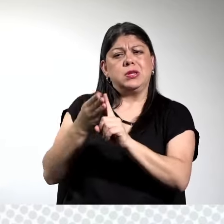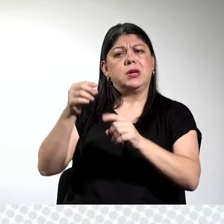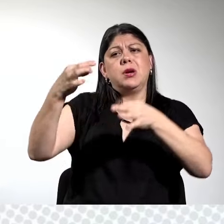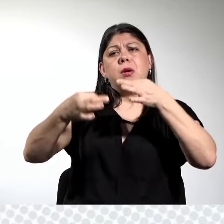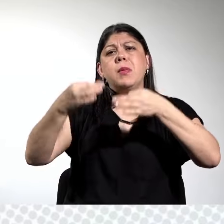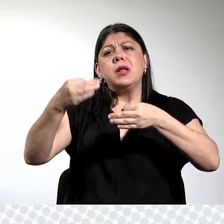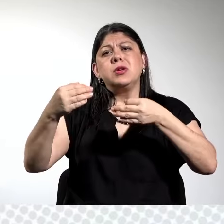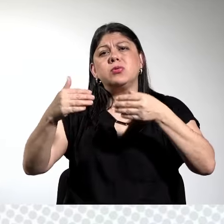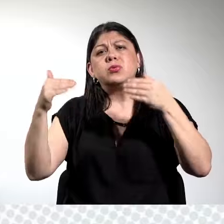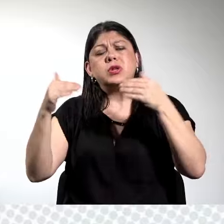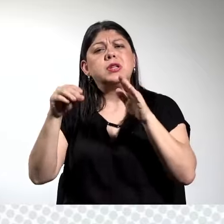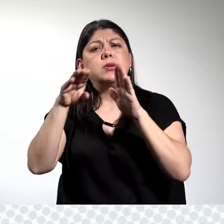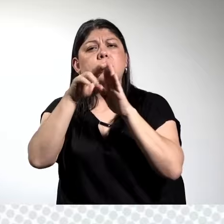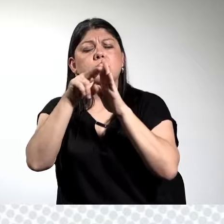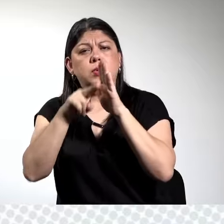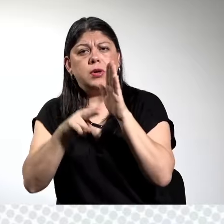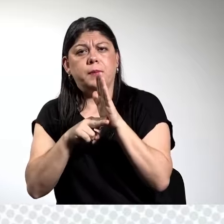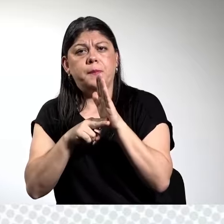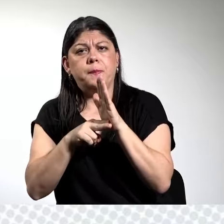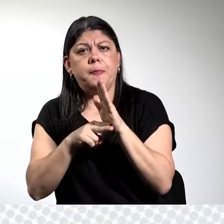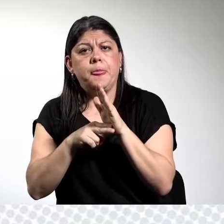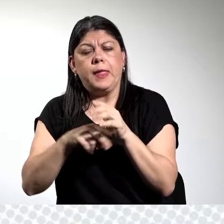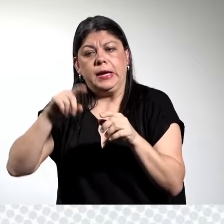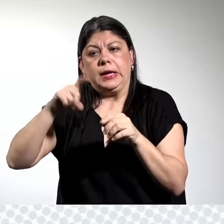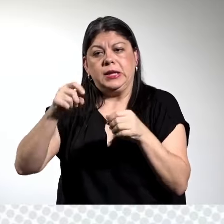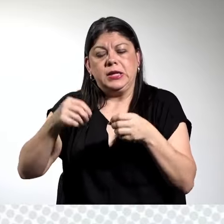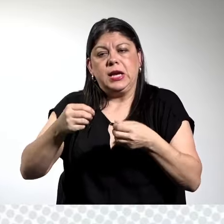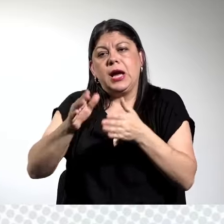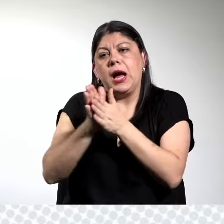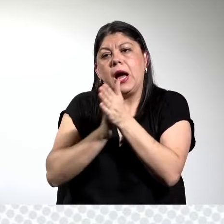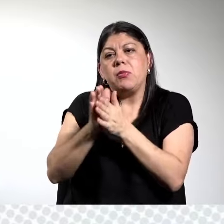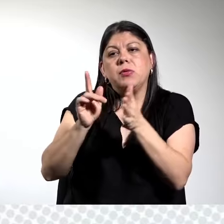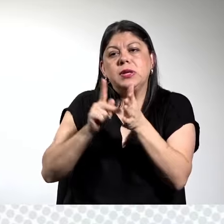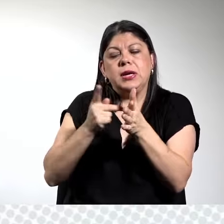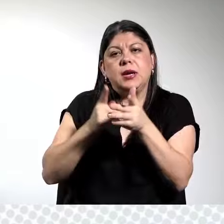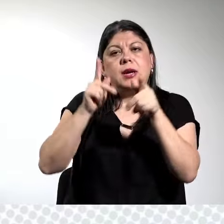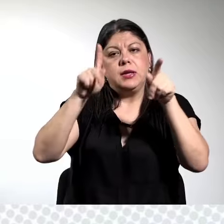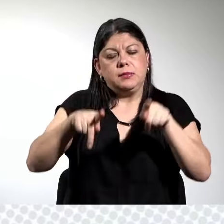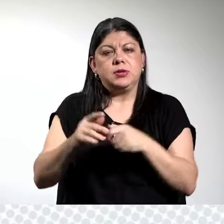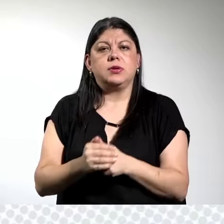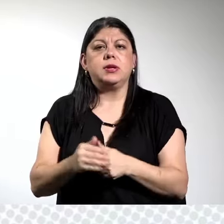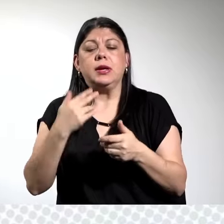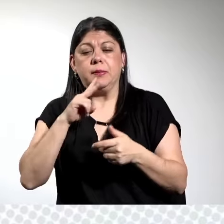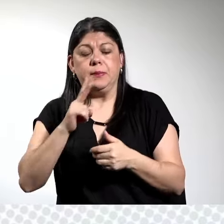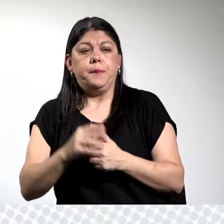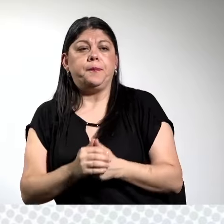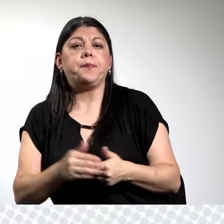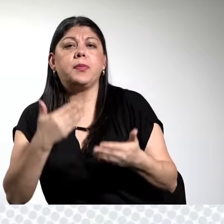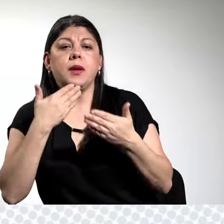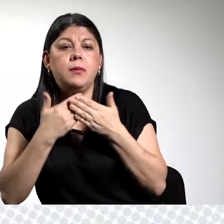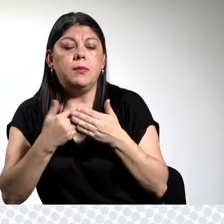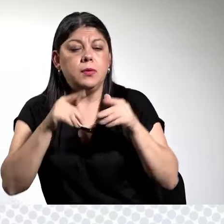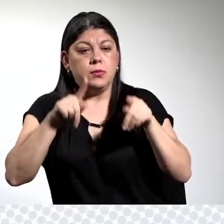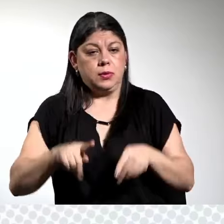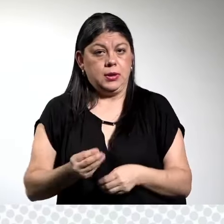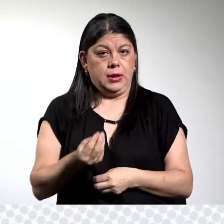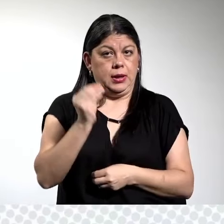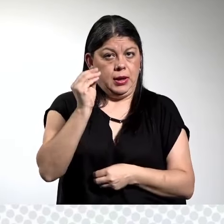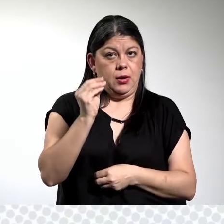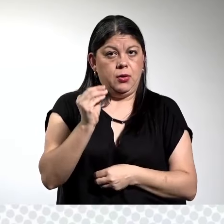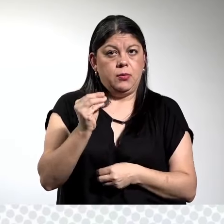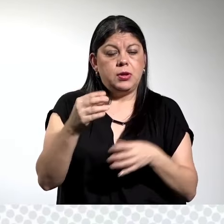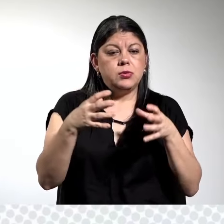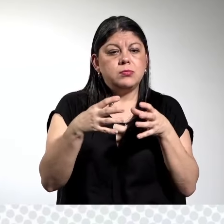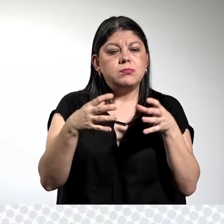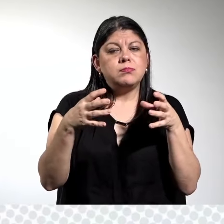de un sistema que de ahí se dedica a explotar a la gran mayoría de personas, ¿verdad? Muy bien. La juventud un poco